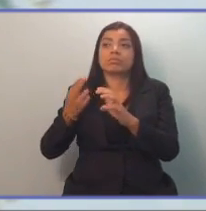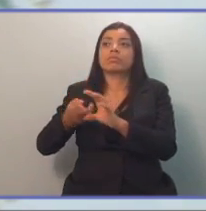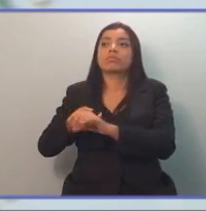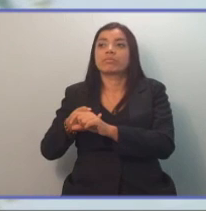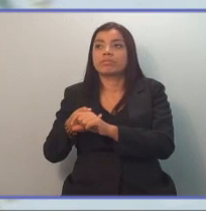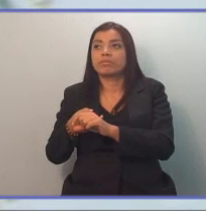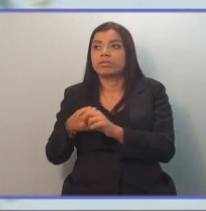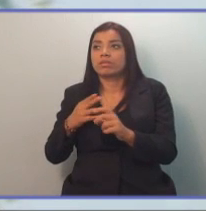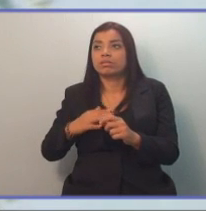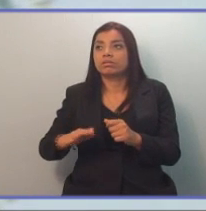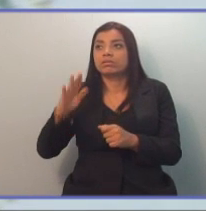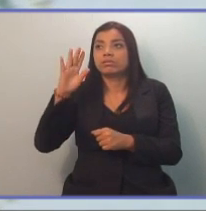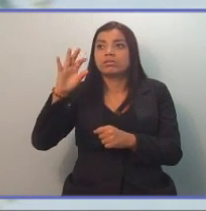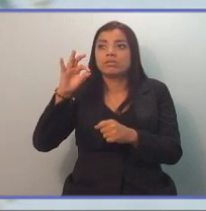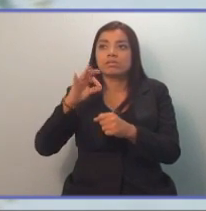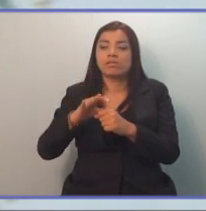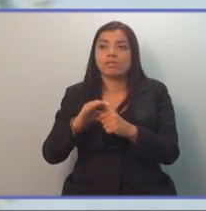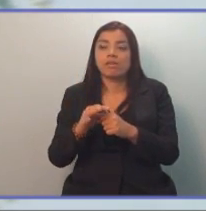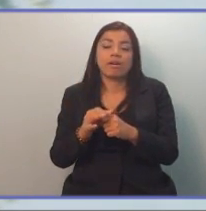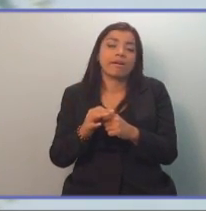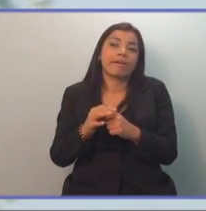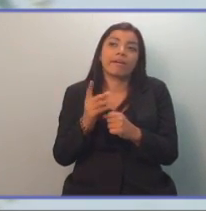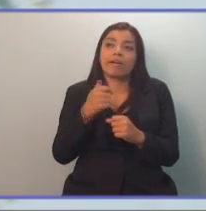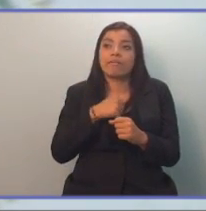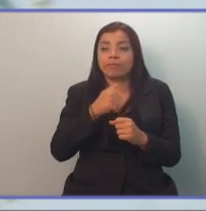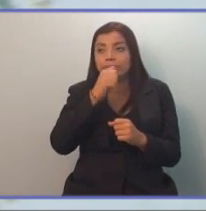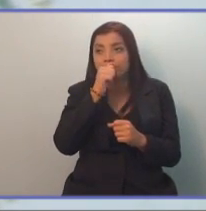di mi voto a favor de la reserva, fue